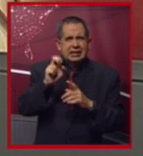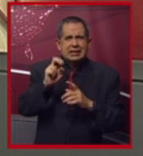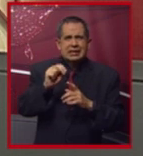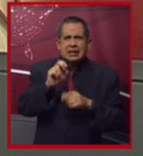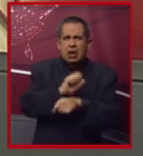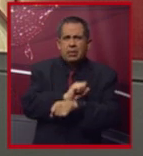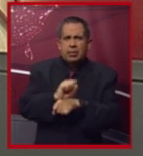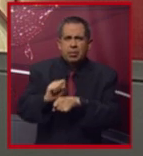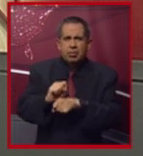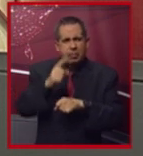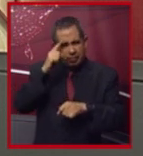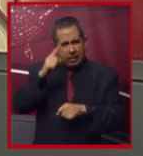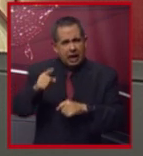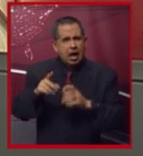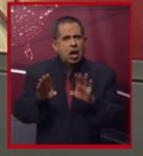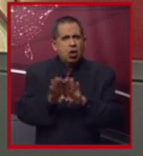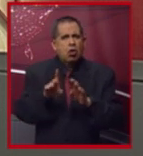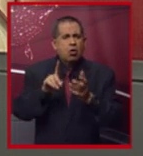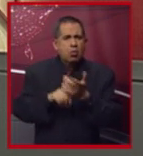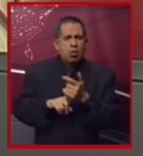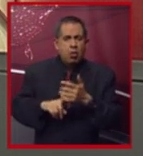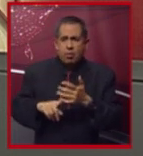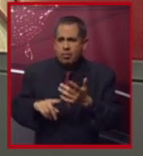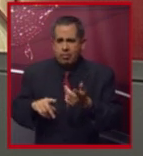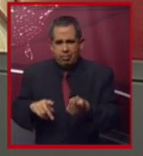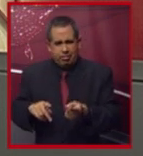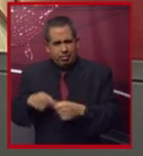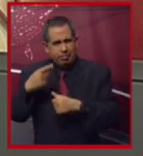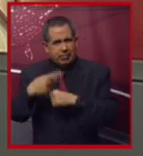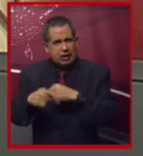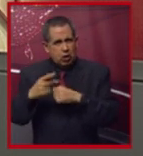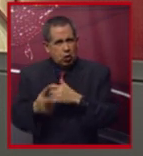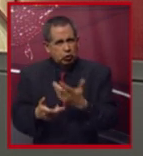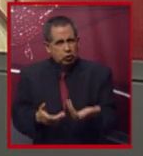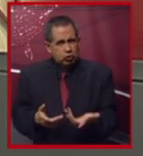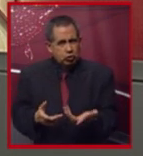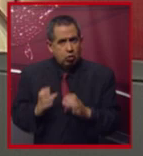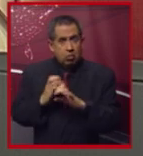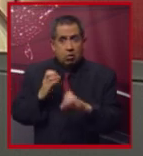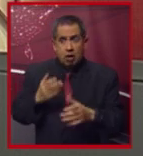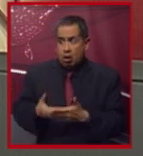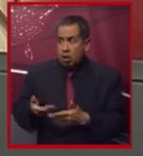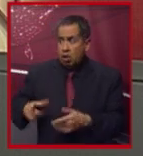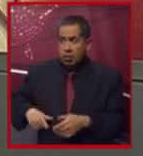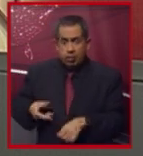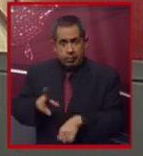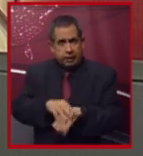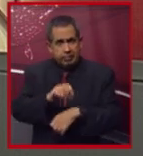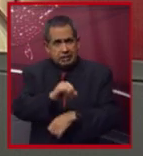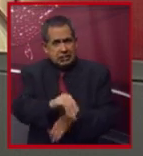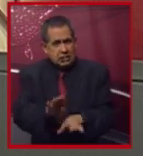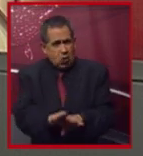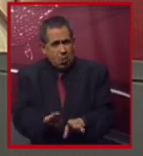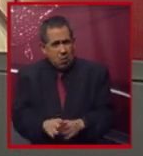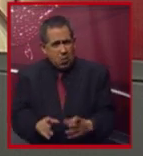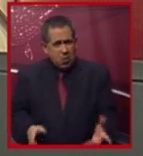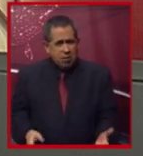circulación de vehículos de autotransporte de materiales residuos peligrosos, cuya compra fue autorizada por el actual gobierno.